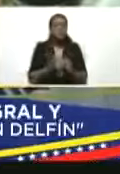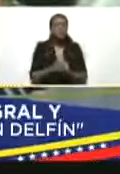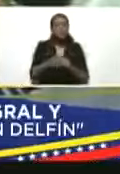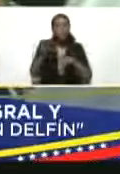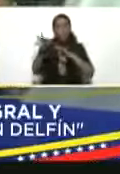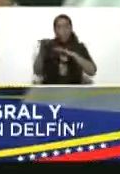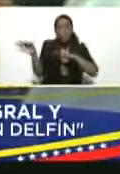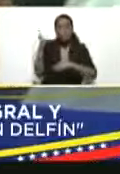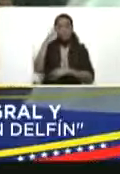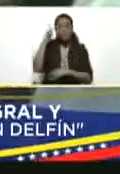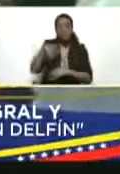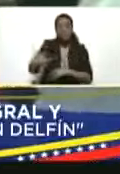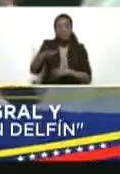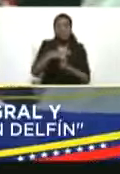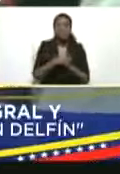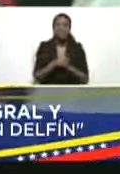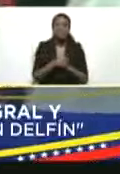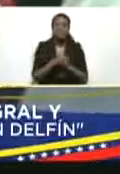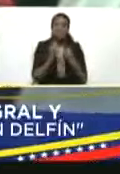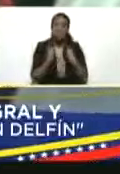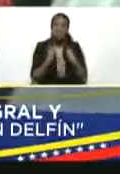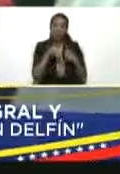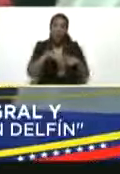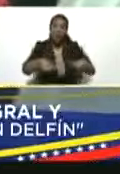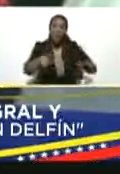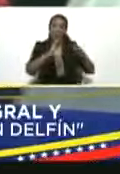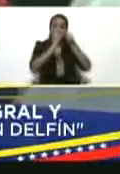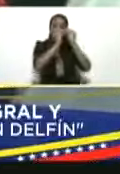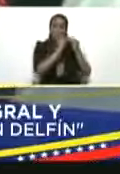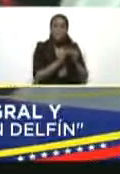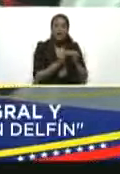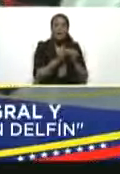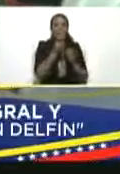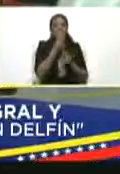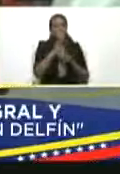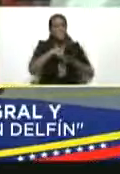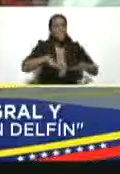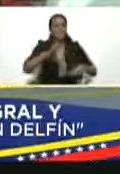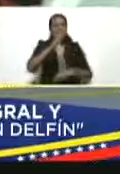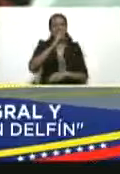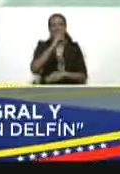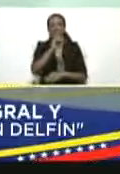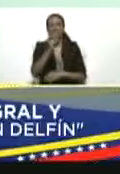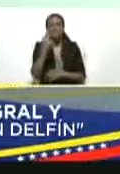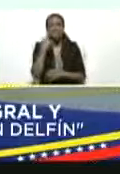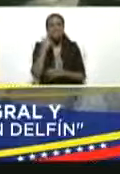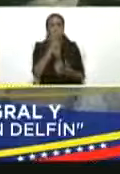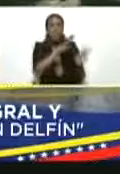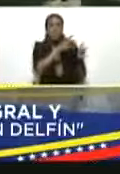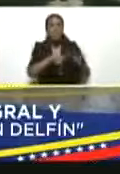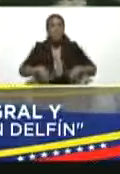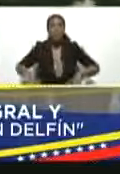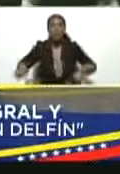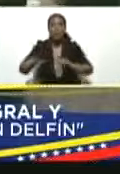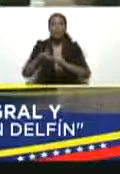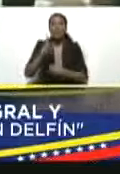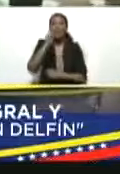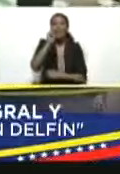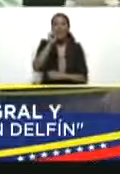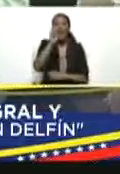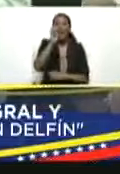este mismo municipio en el municipio donde estamos ahorita habilitando este cdi qué alegría venimos al terruño